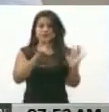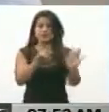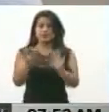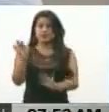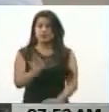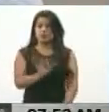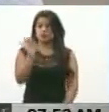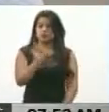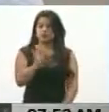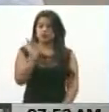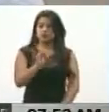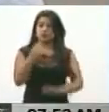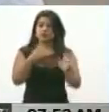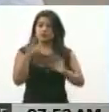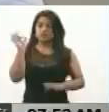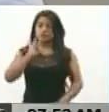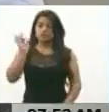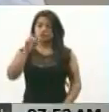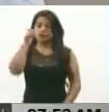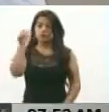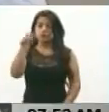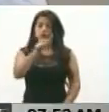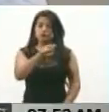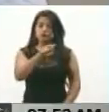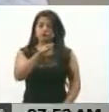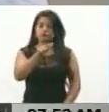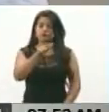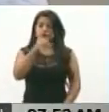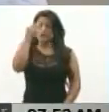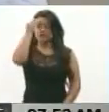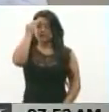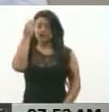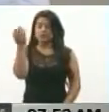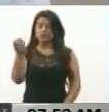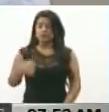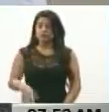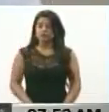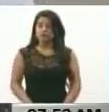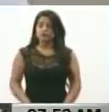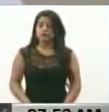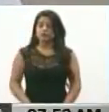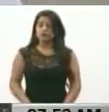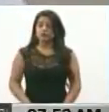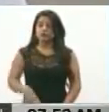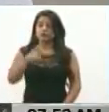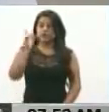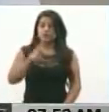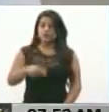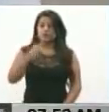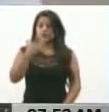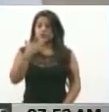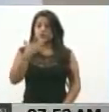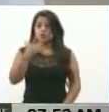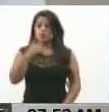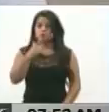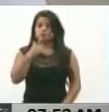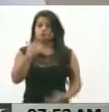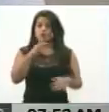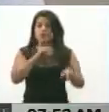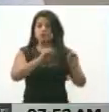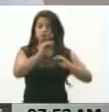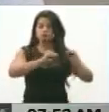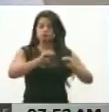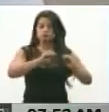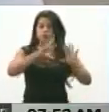60% de la población. Estimamos pues un cese de las operaciones analógicas en poco